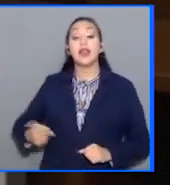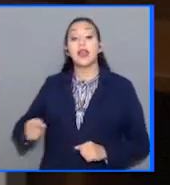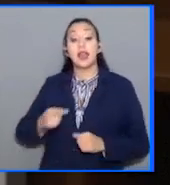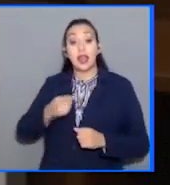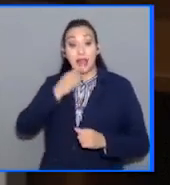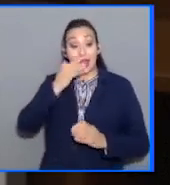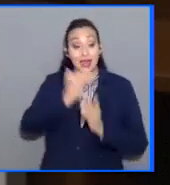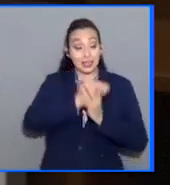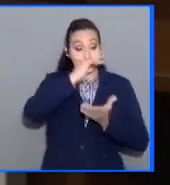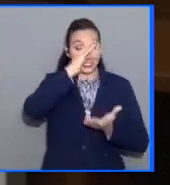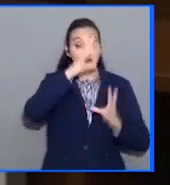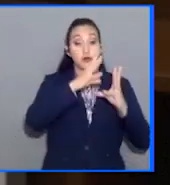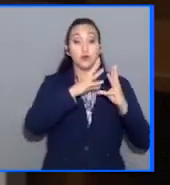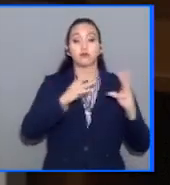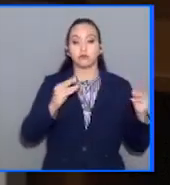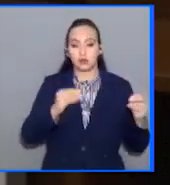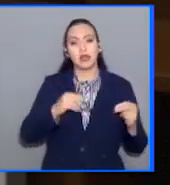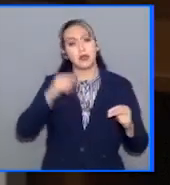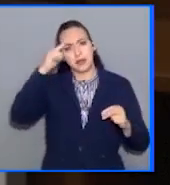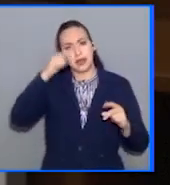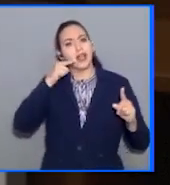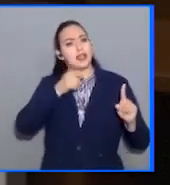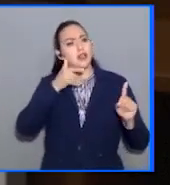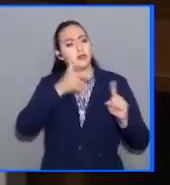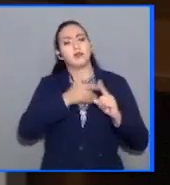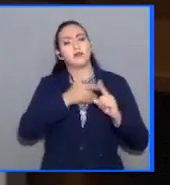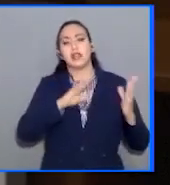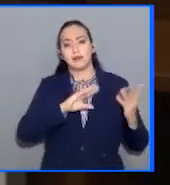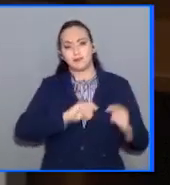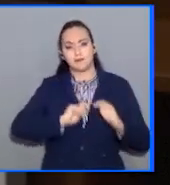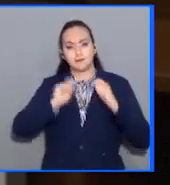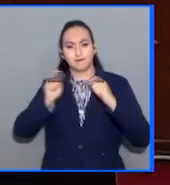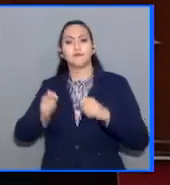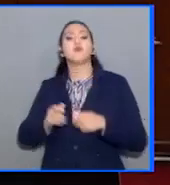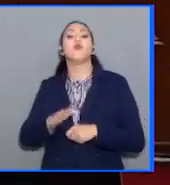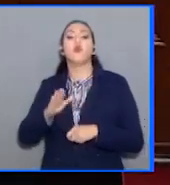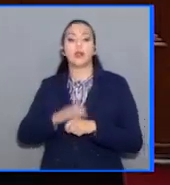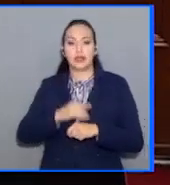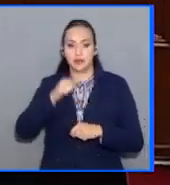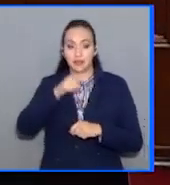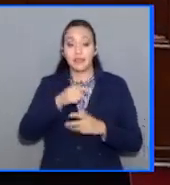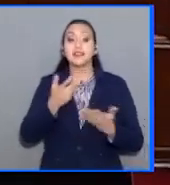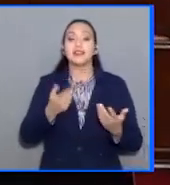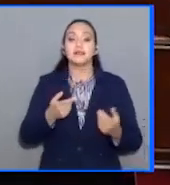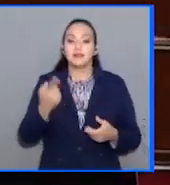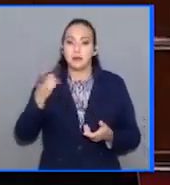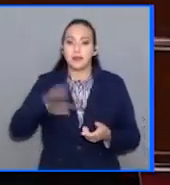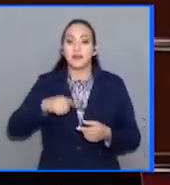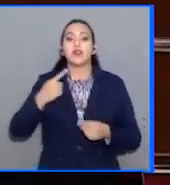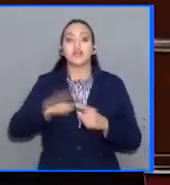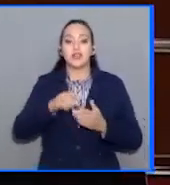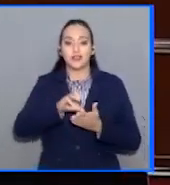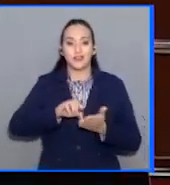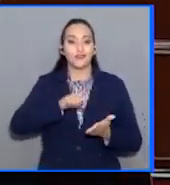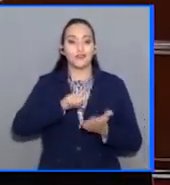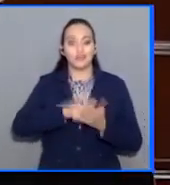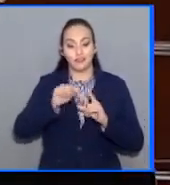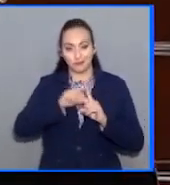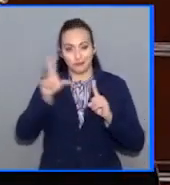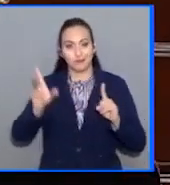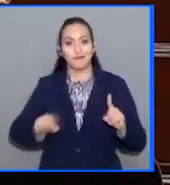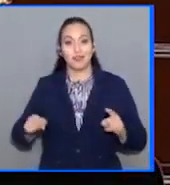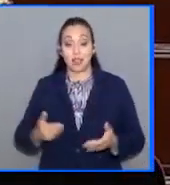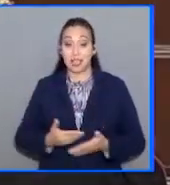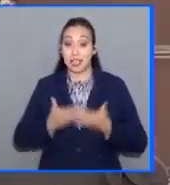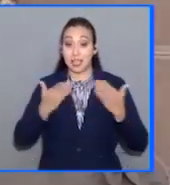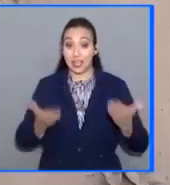los fines para el que fue creado, pues su implementación es un mandato previsto en la Constitución Federal y por lo tanto no